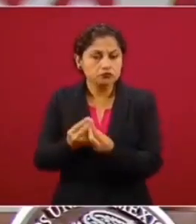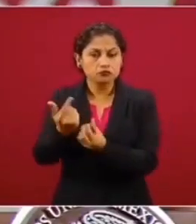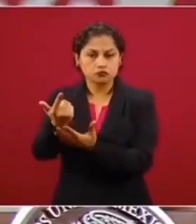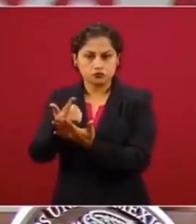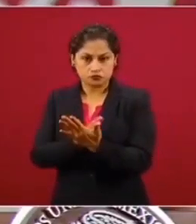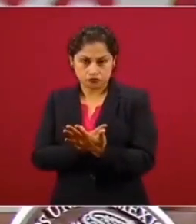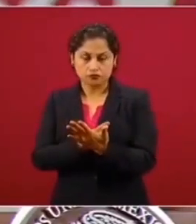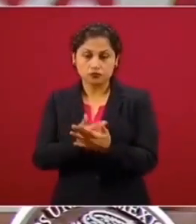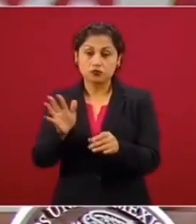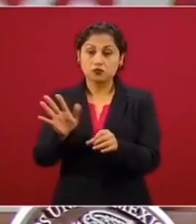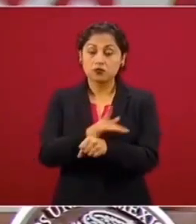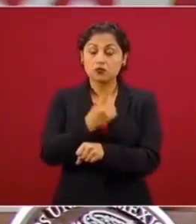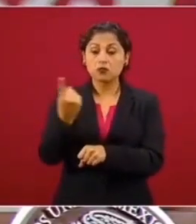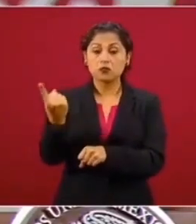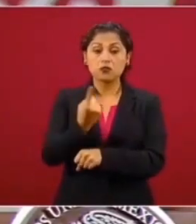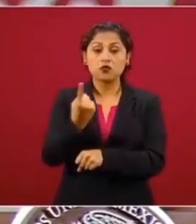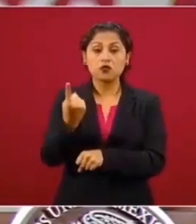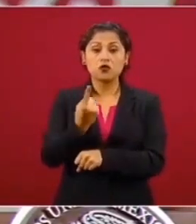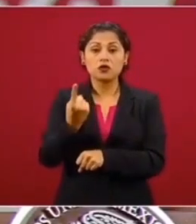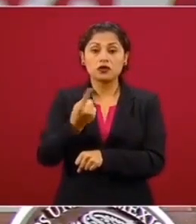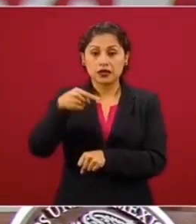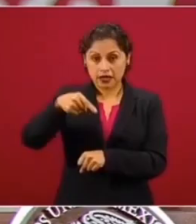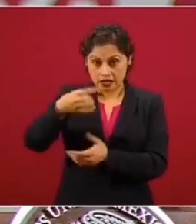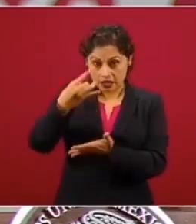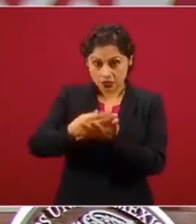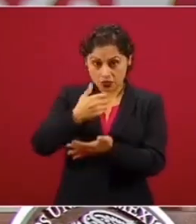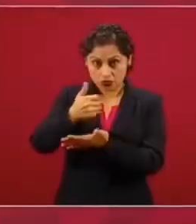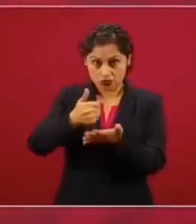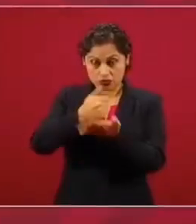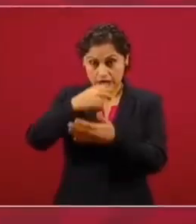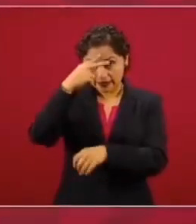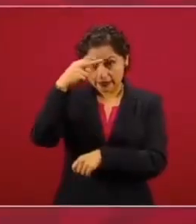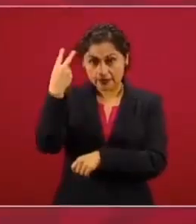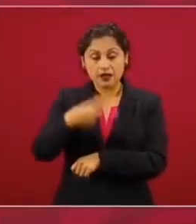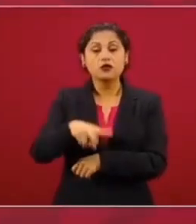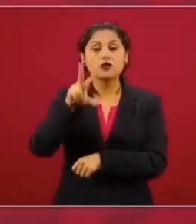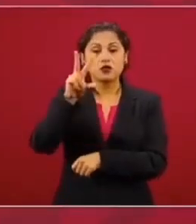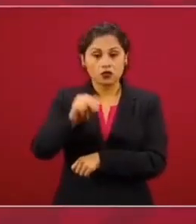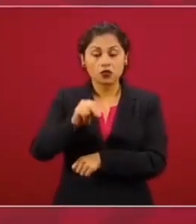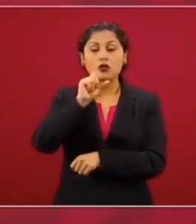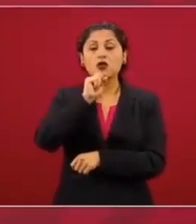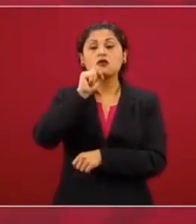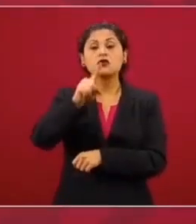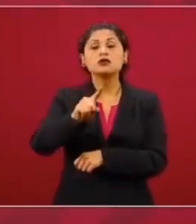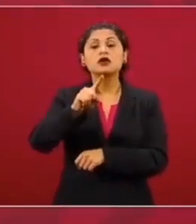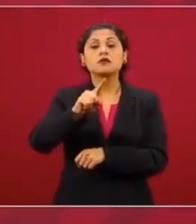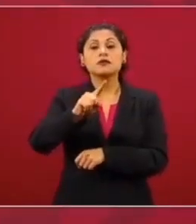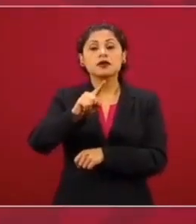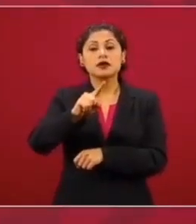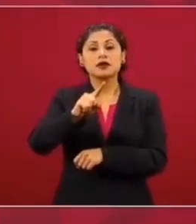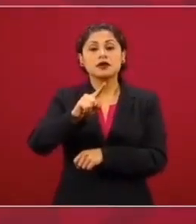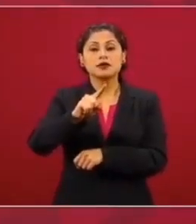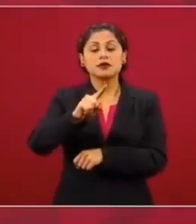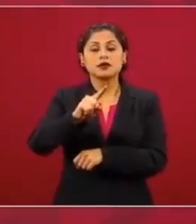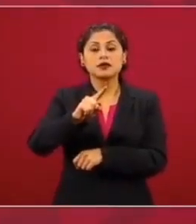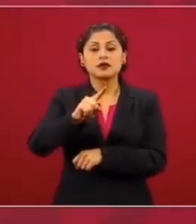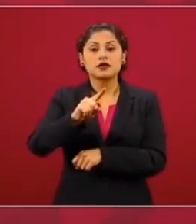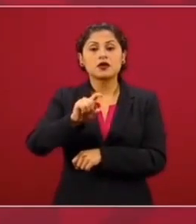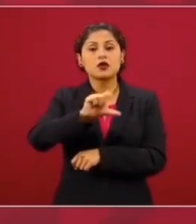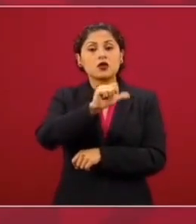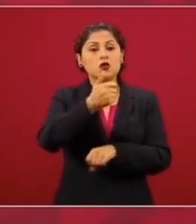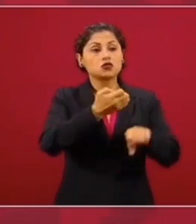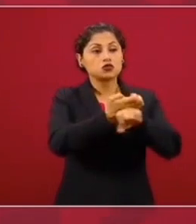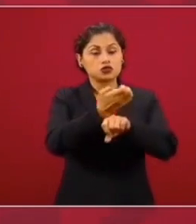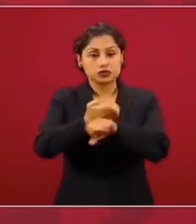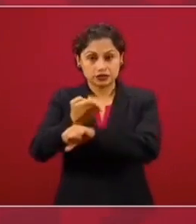solamente en la ciudad de mexico y no solamente en el centro en el complejo cultural los pinos sino en muchos